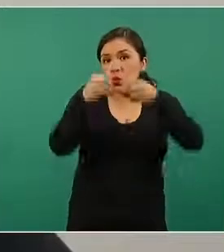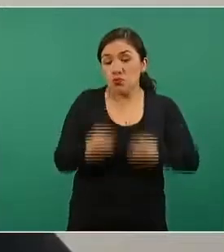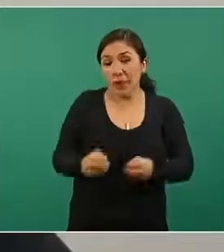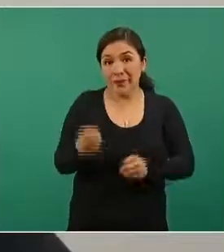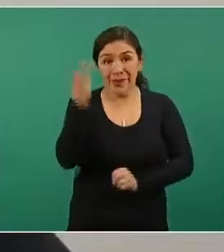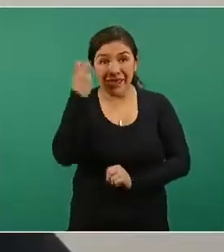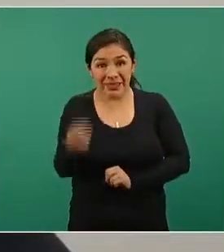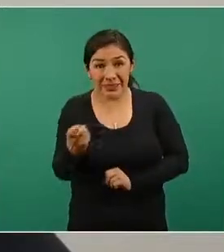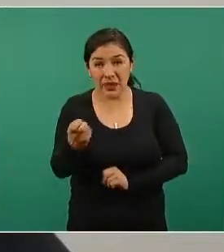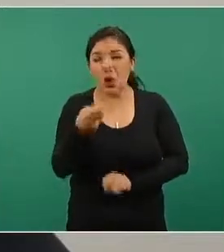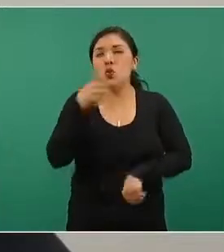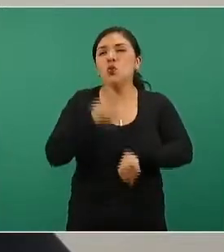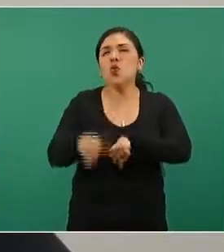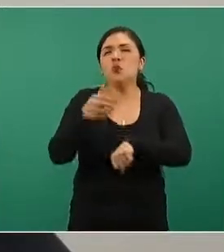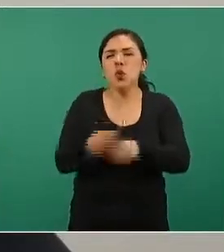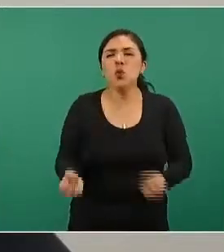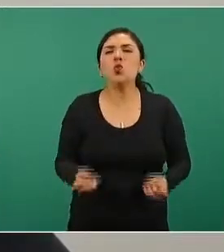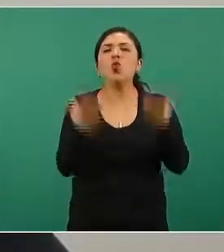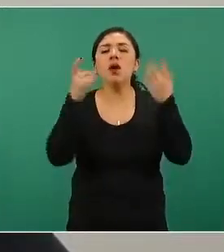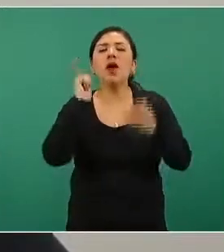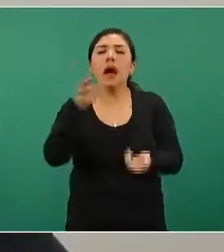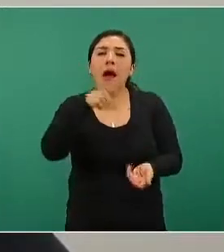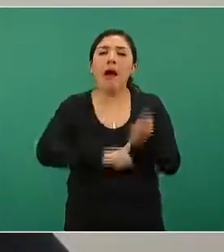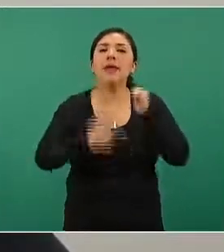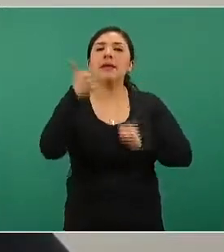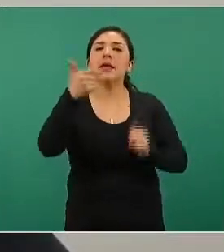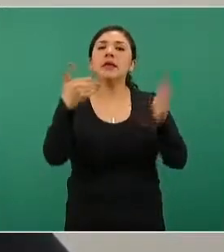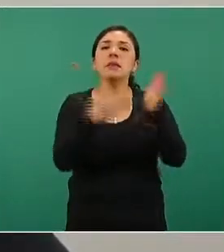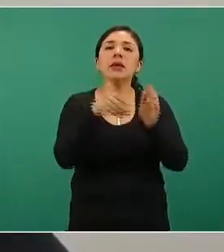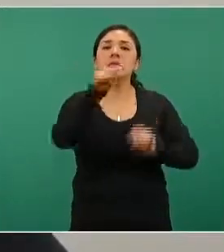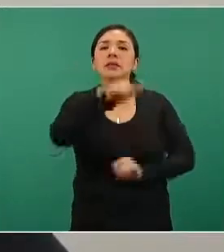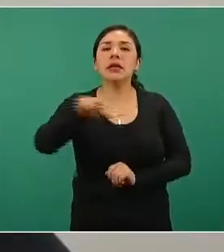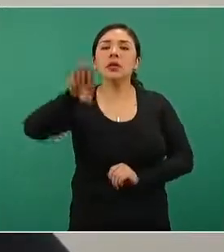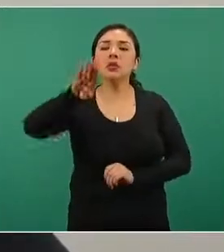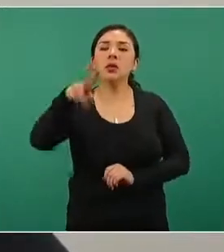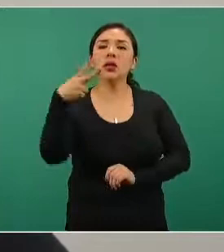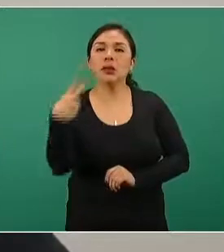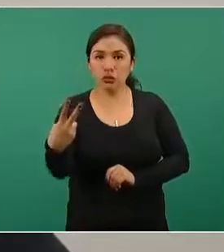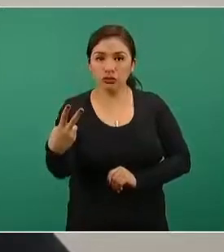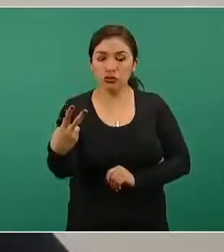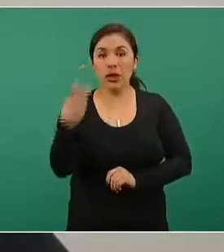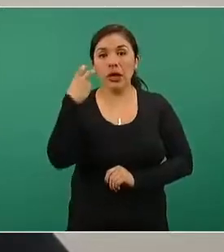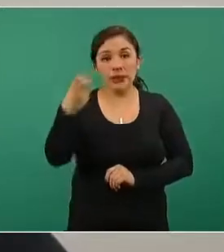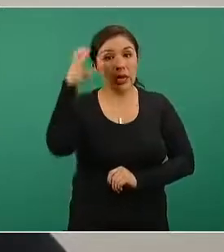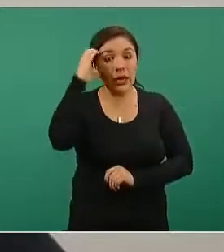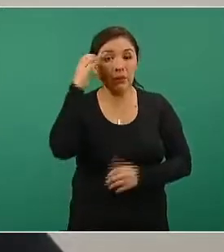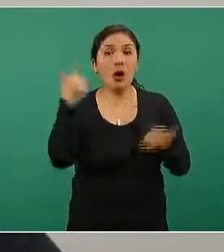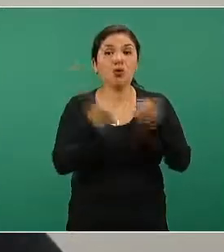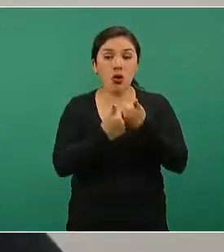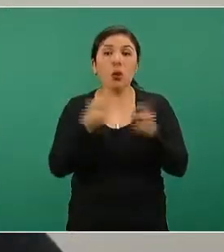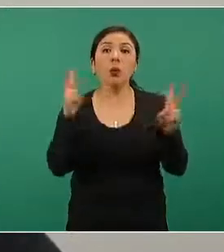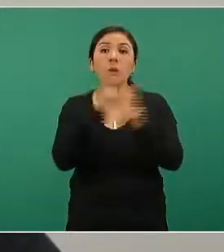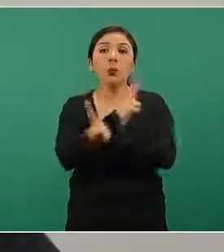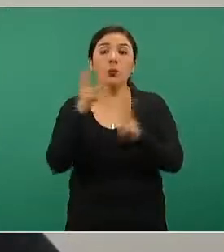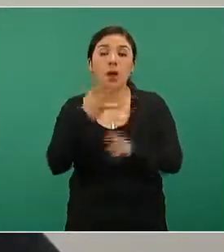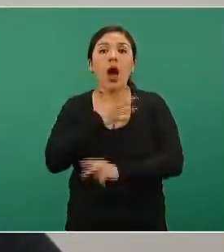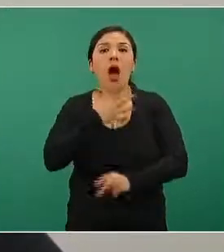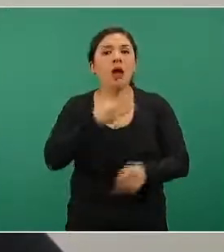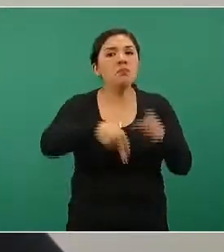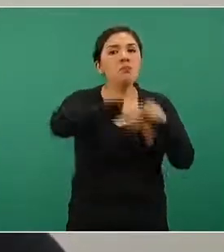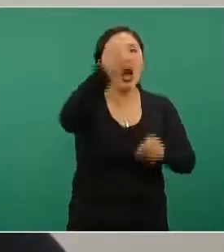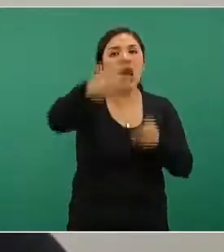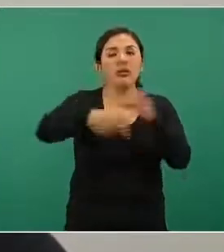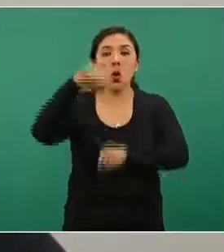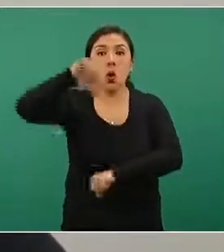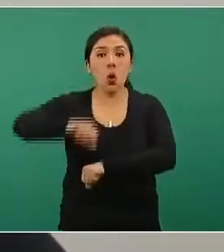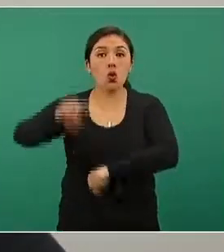números por cama son 7.692 las camas con ventilador que están disponibles el día de